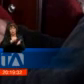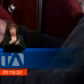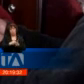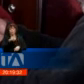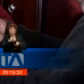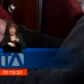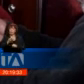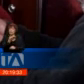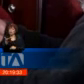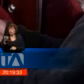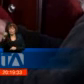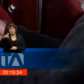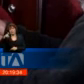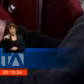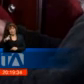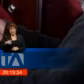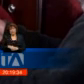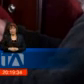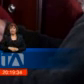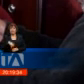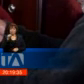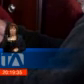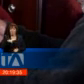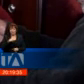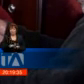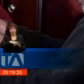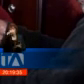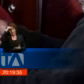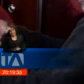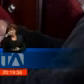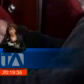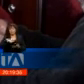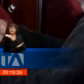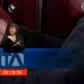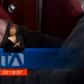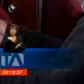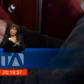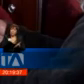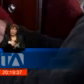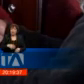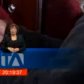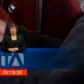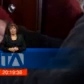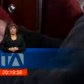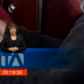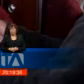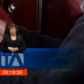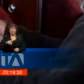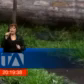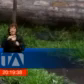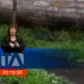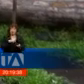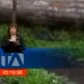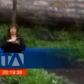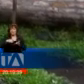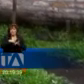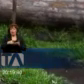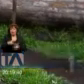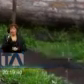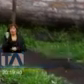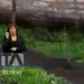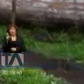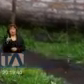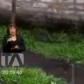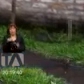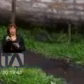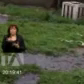para la utilidad del aprendizaje. Y viático, siempre, cada semana venía para acá. Un viaje que solo ella y